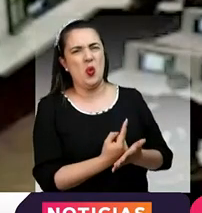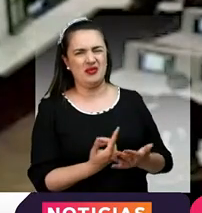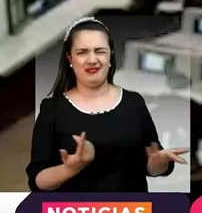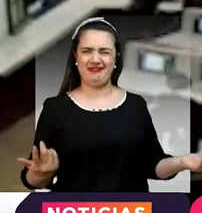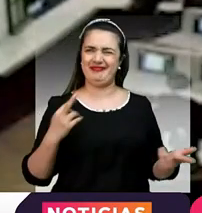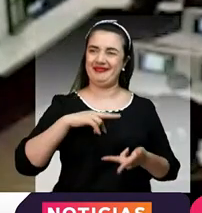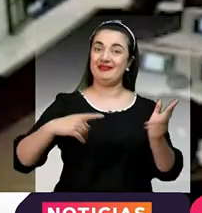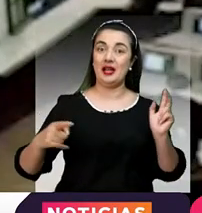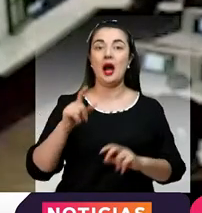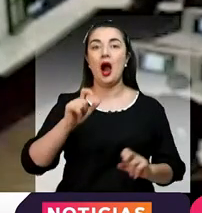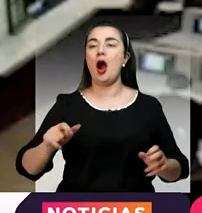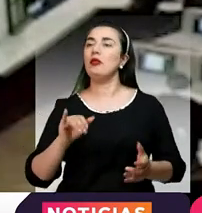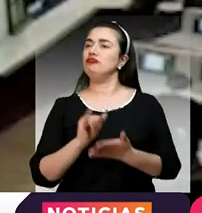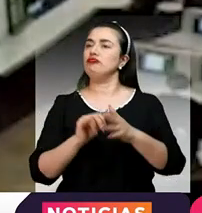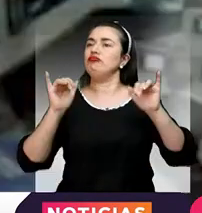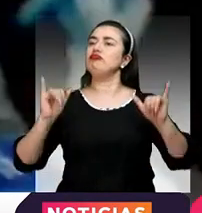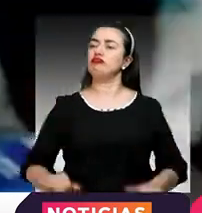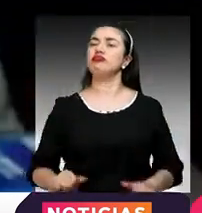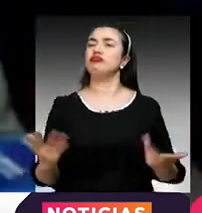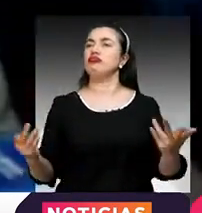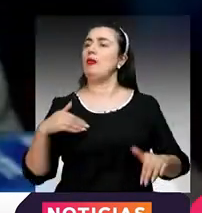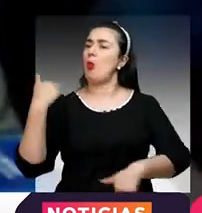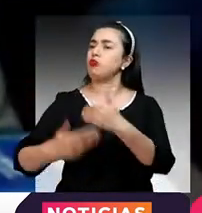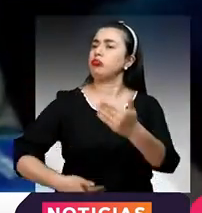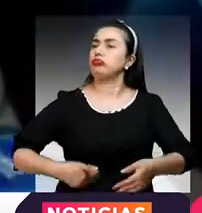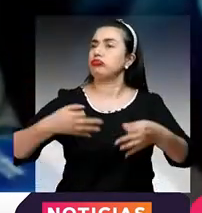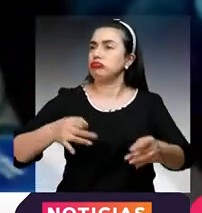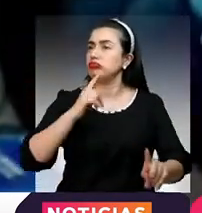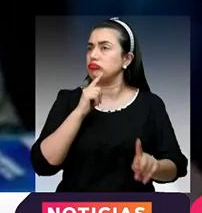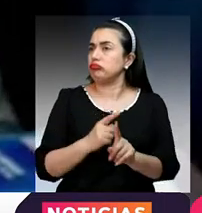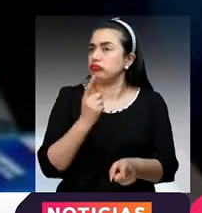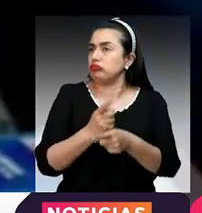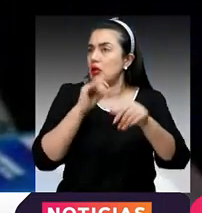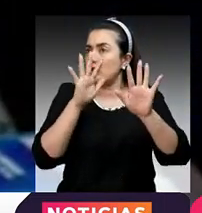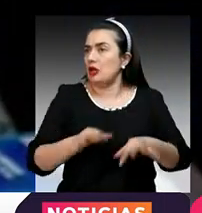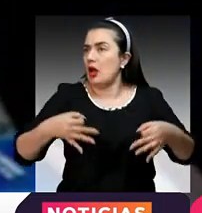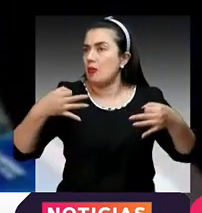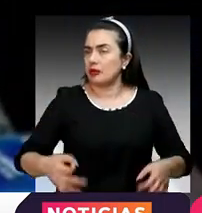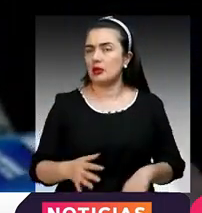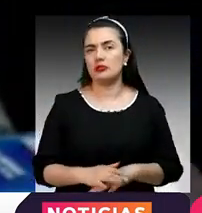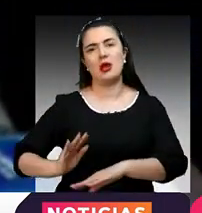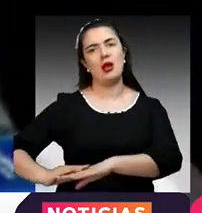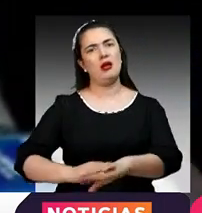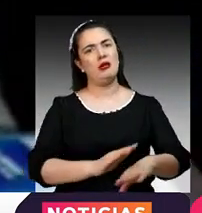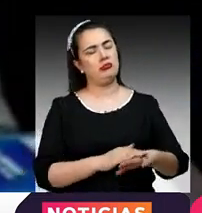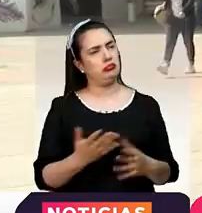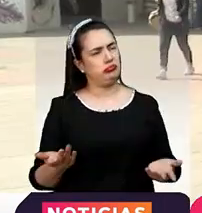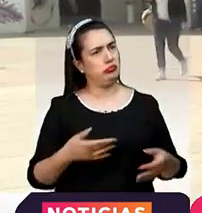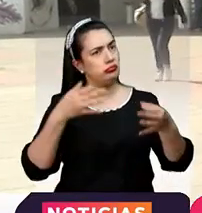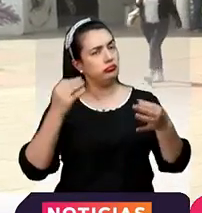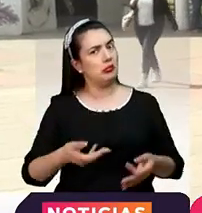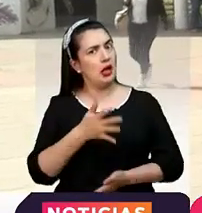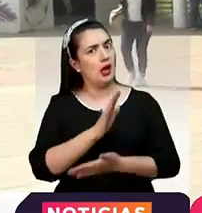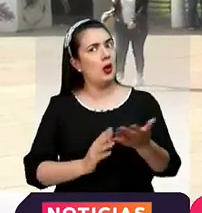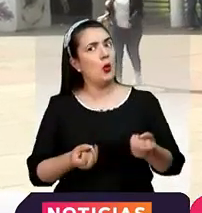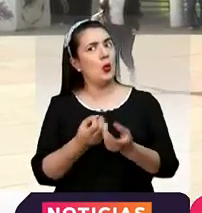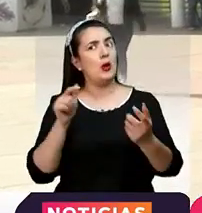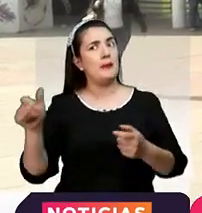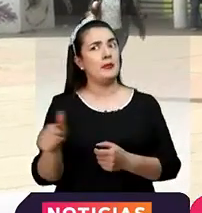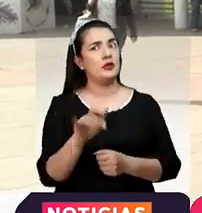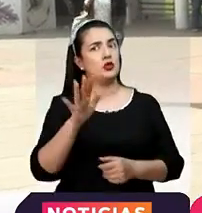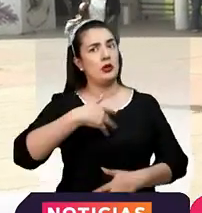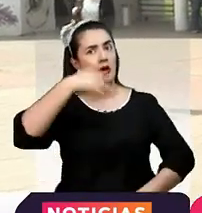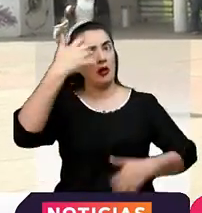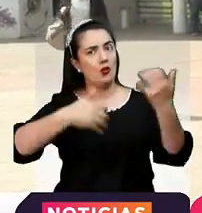mantuvieron en la sesión aseguraron que el proceso ha sido objetivo y transparente. Aclararon que no se conoce la calificación que obtuvieron los candidatos en su examen.